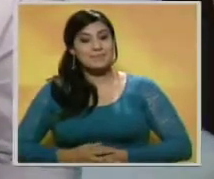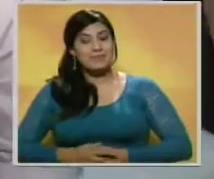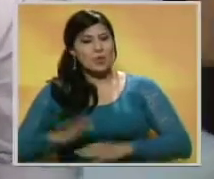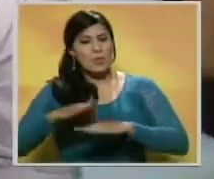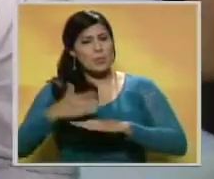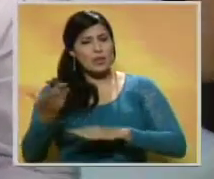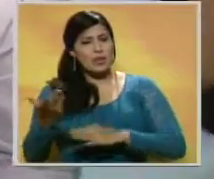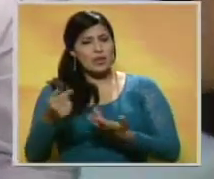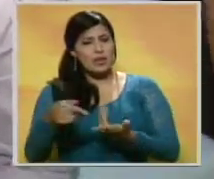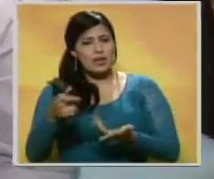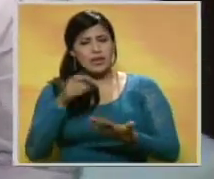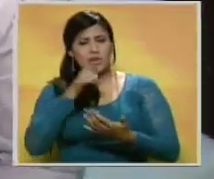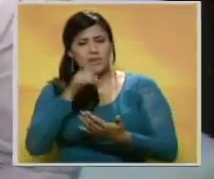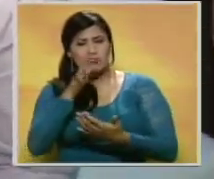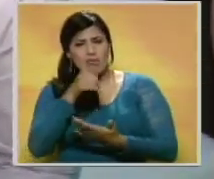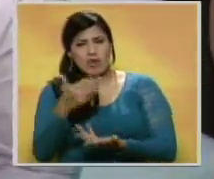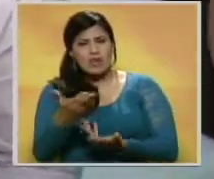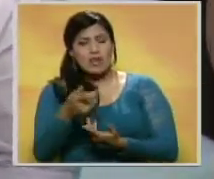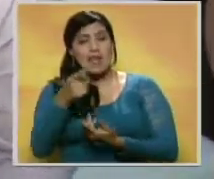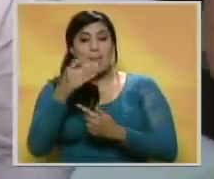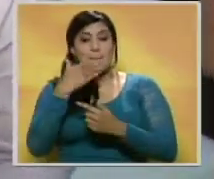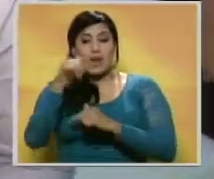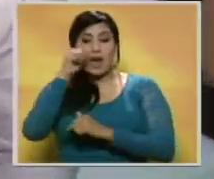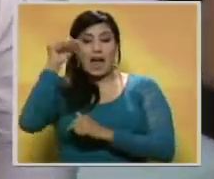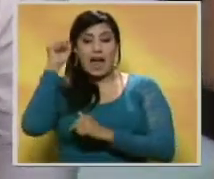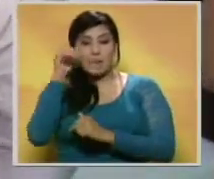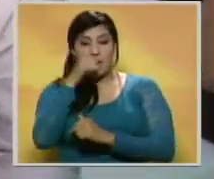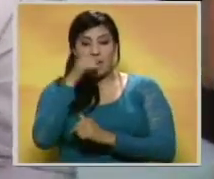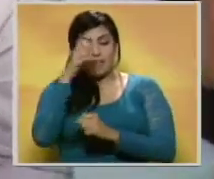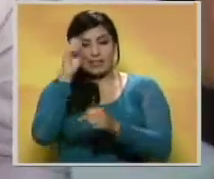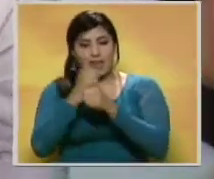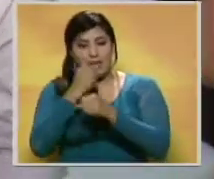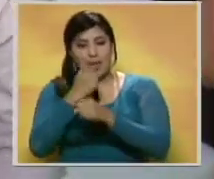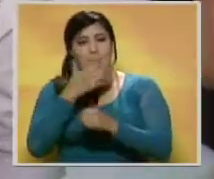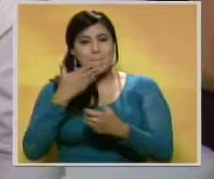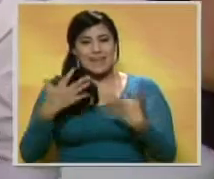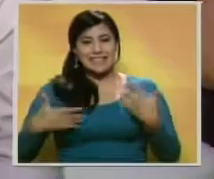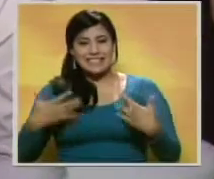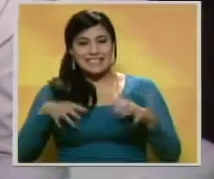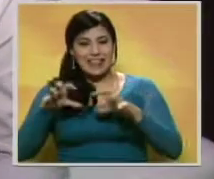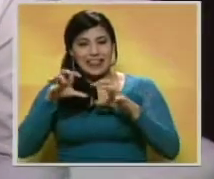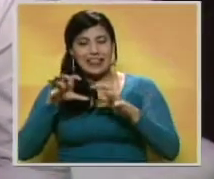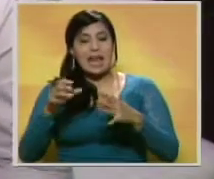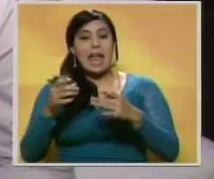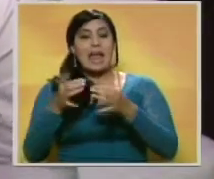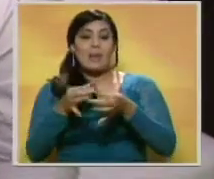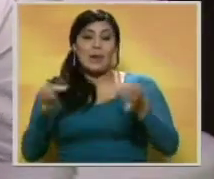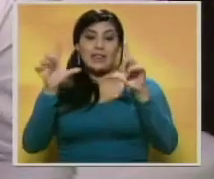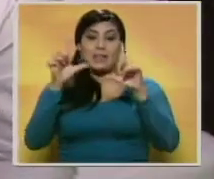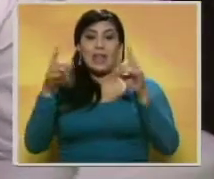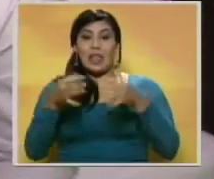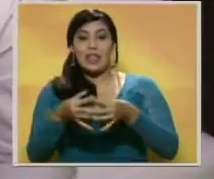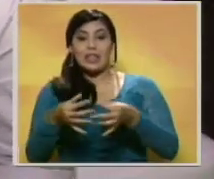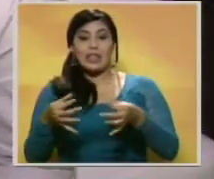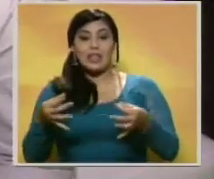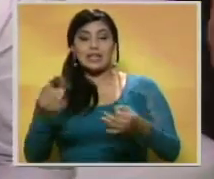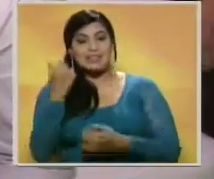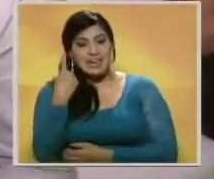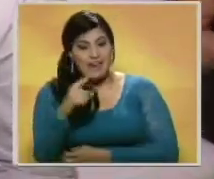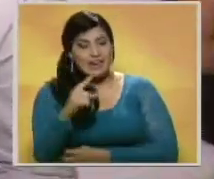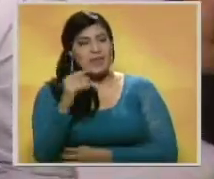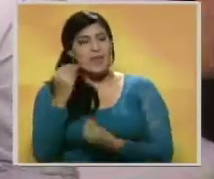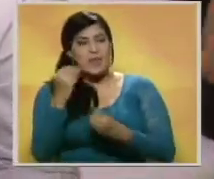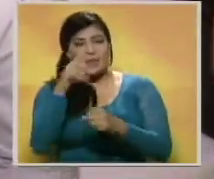¿Por qué en este caso? En este caso, detrás de cámara es mejor. Mejor, más trabajo, mejor, más animado. Cuéntale a la gente cómo es tu trabajo, cómo